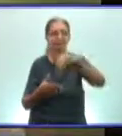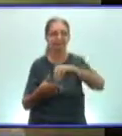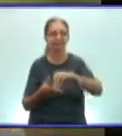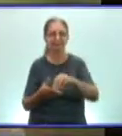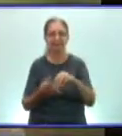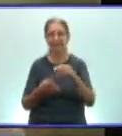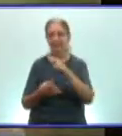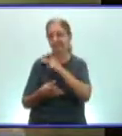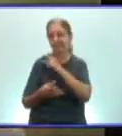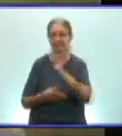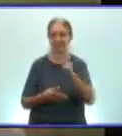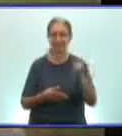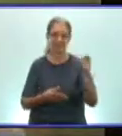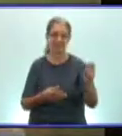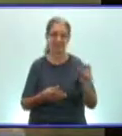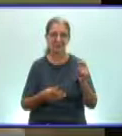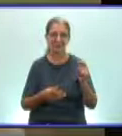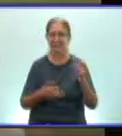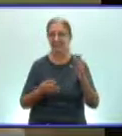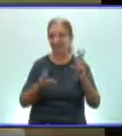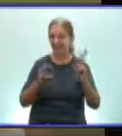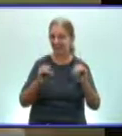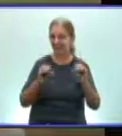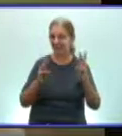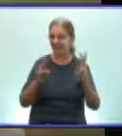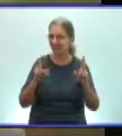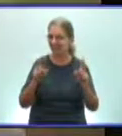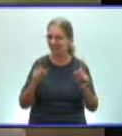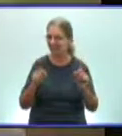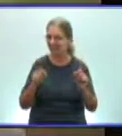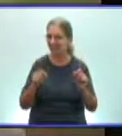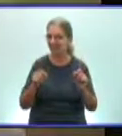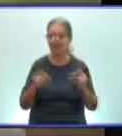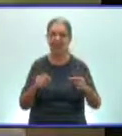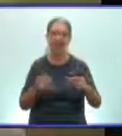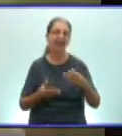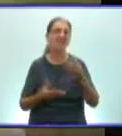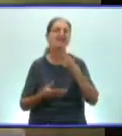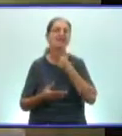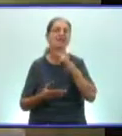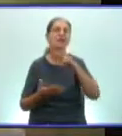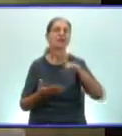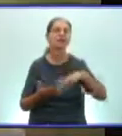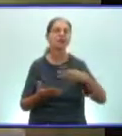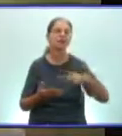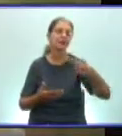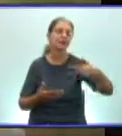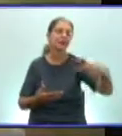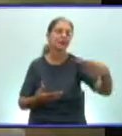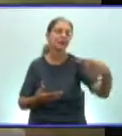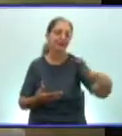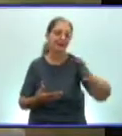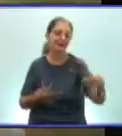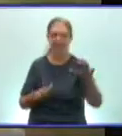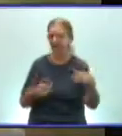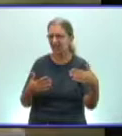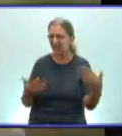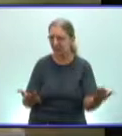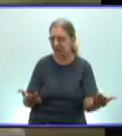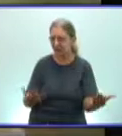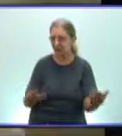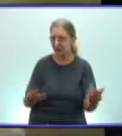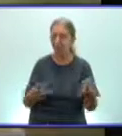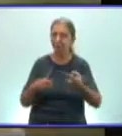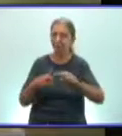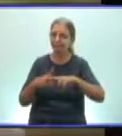de matemática, exactamente a una evaluación sistemática, que tiene que ver con la resolución de